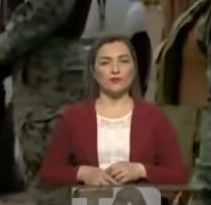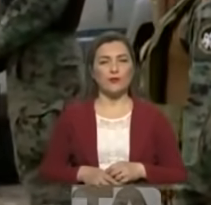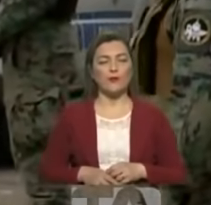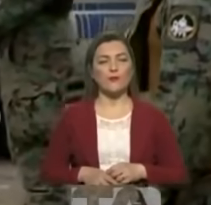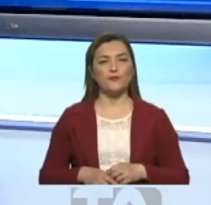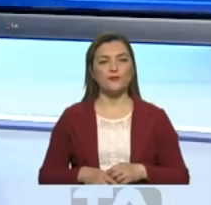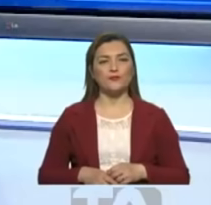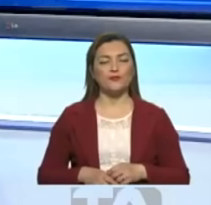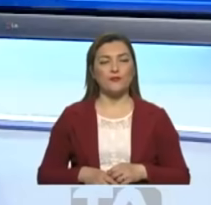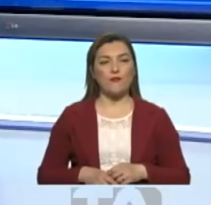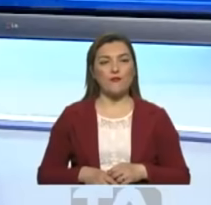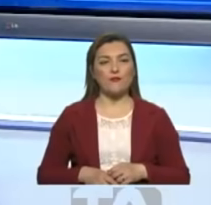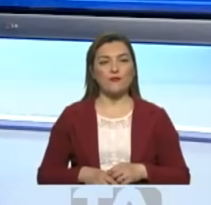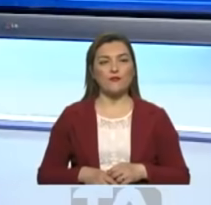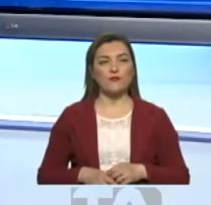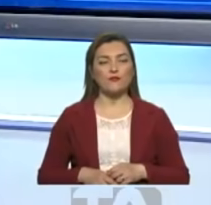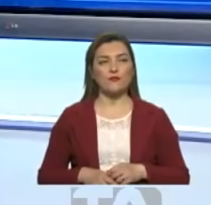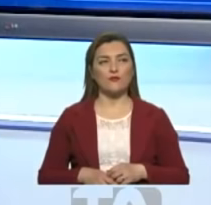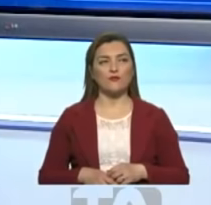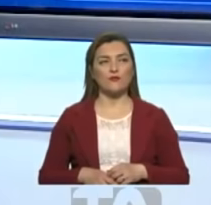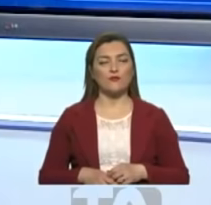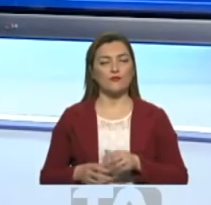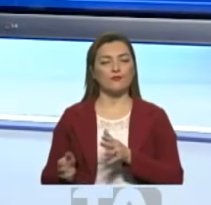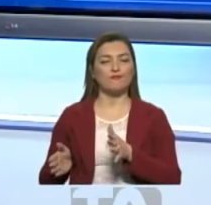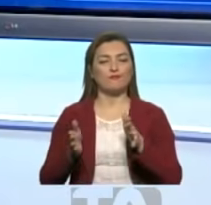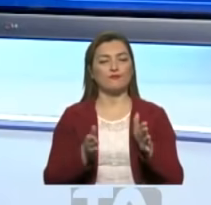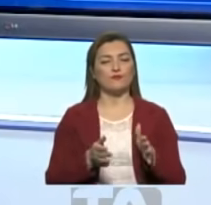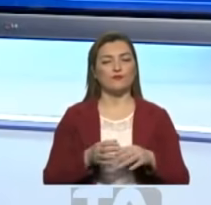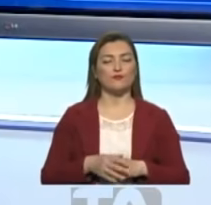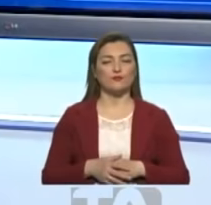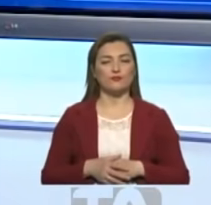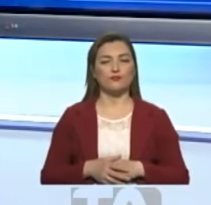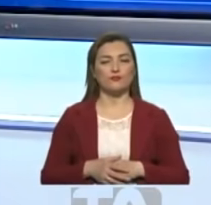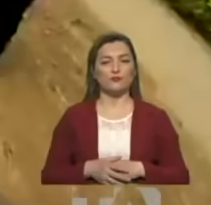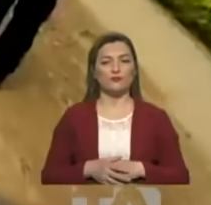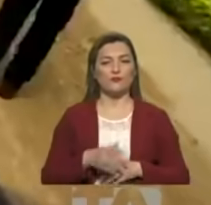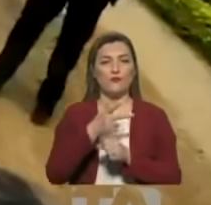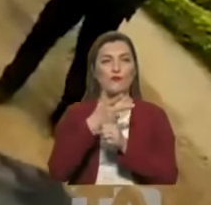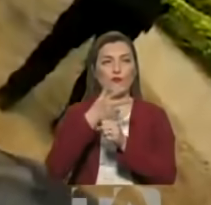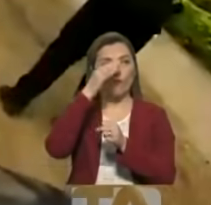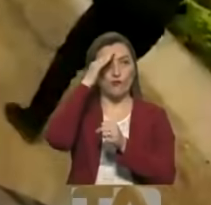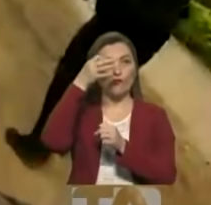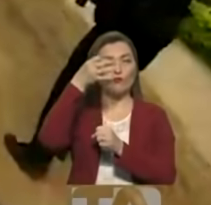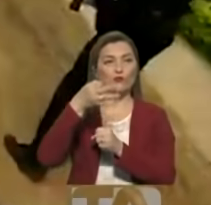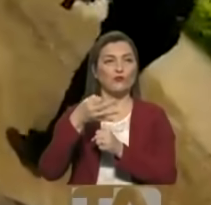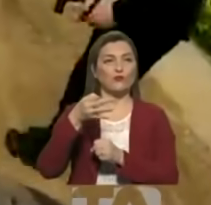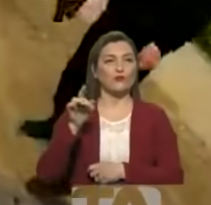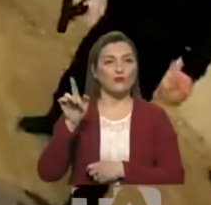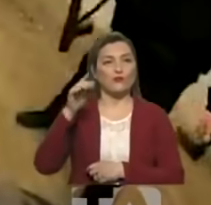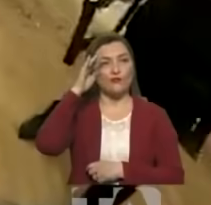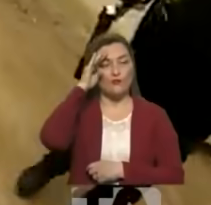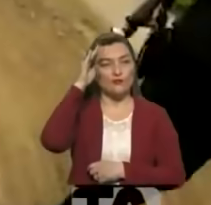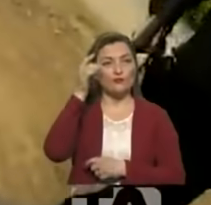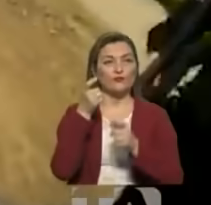24 horas. Y a propósito de este tema, cámaras de la policía captaron el momento cuando los